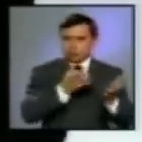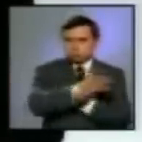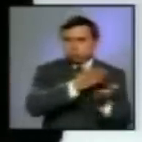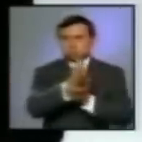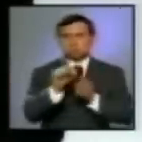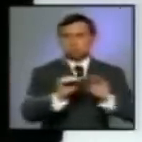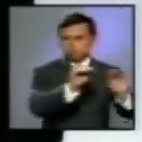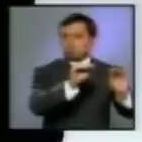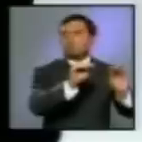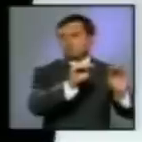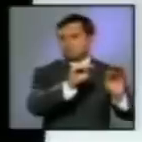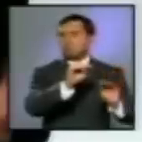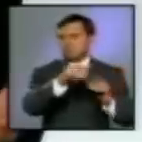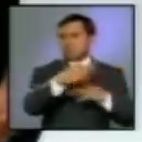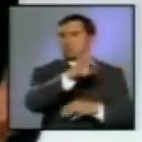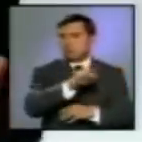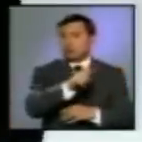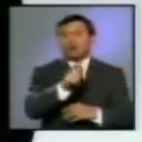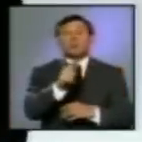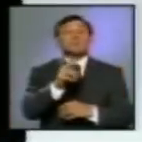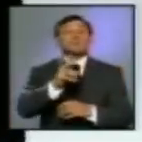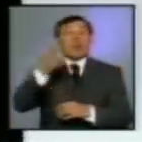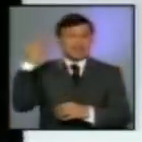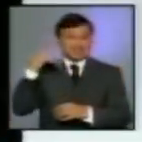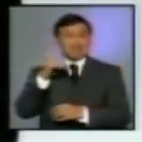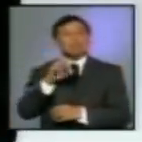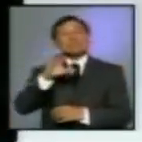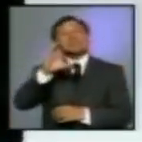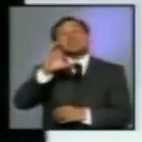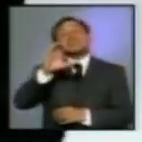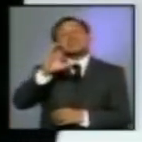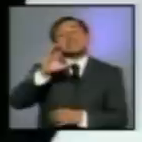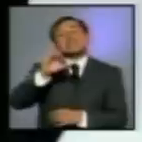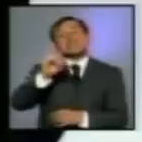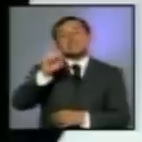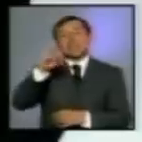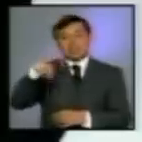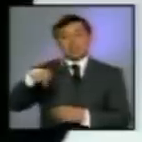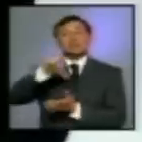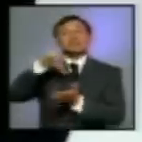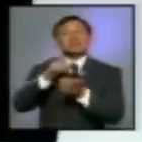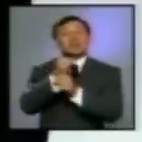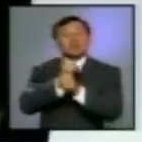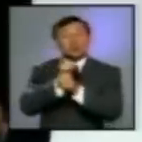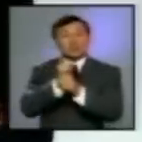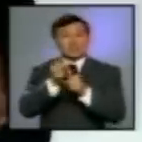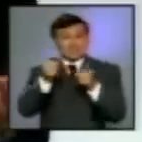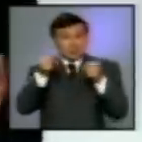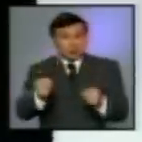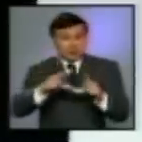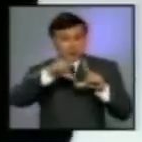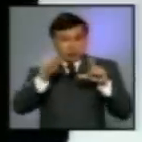años el gobierno mexicano prácticamente desmanteló al CISEN, al Centro de Investigaciones y Seguridad Nacional, y